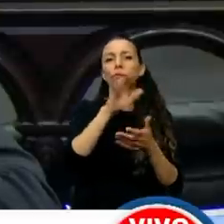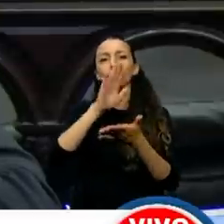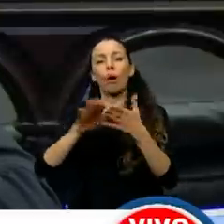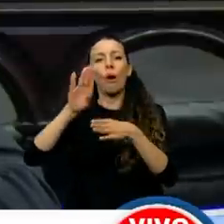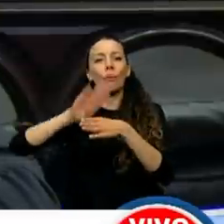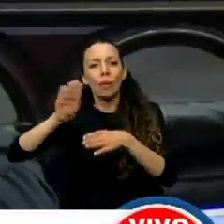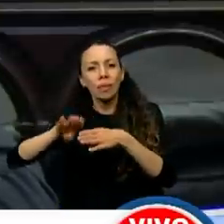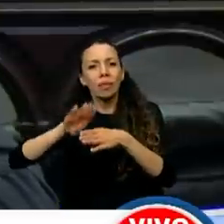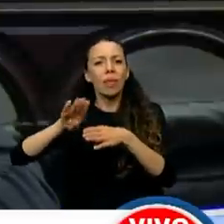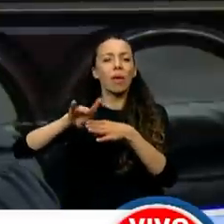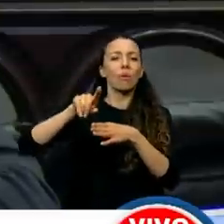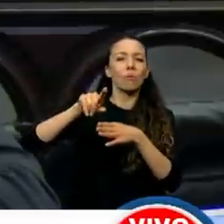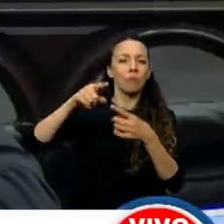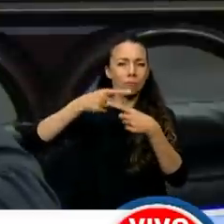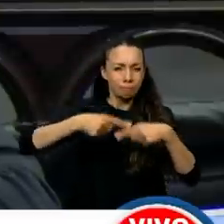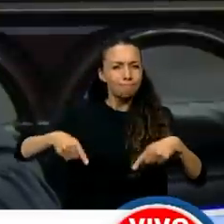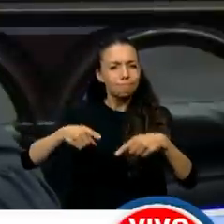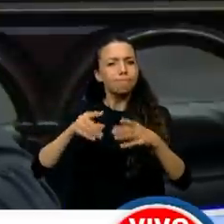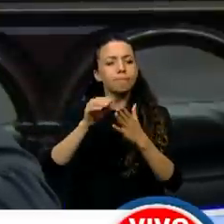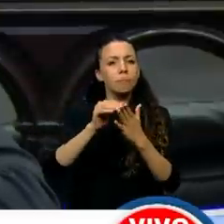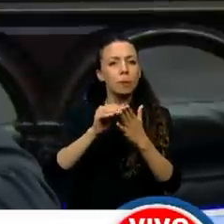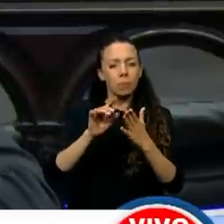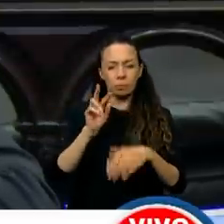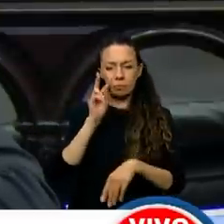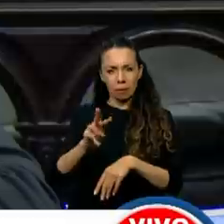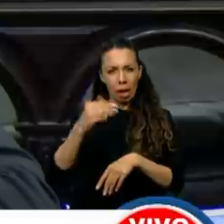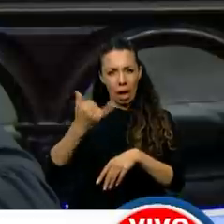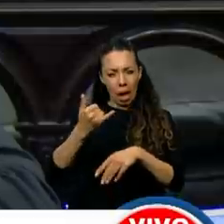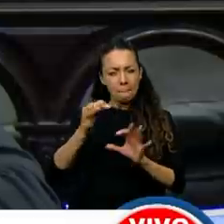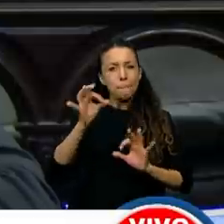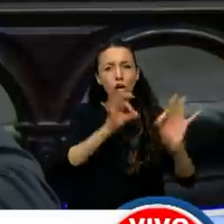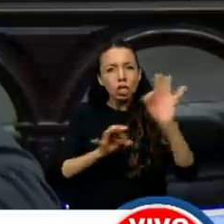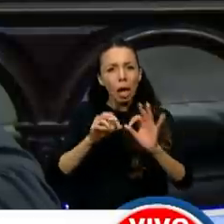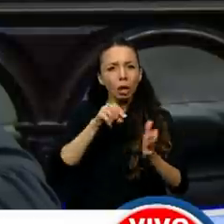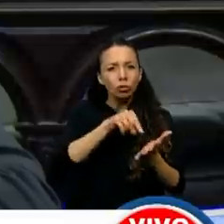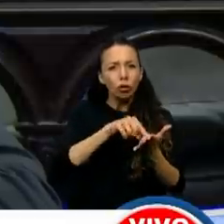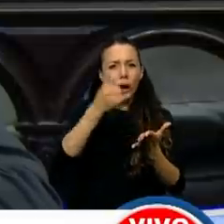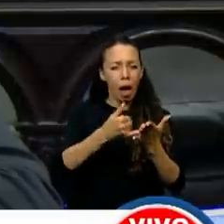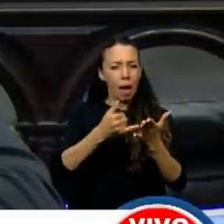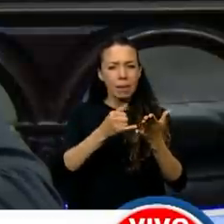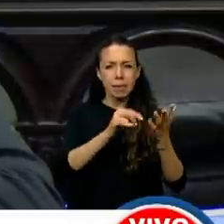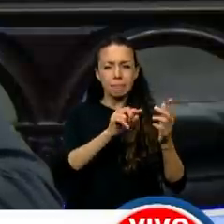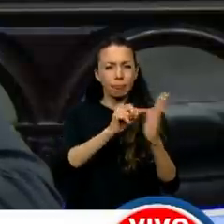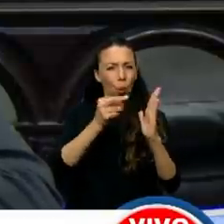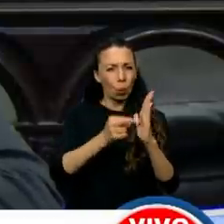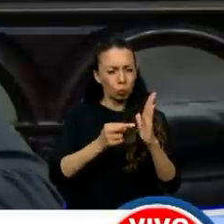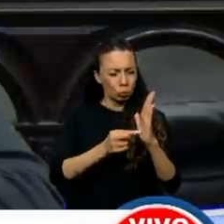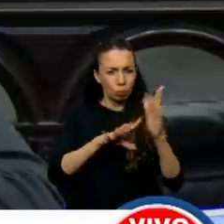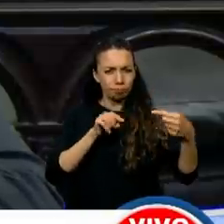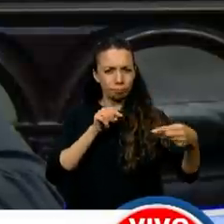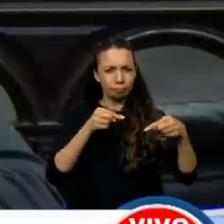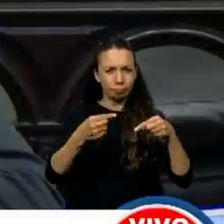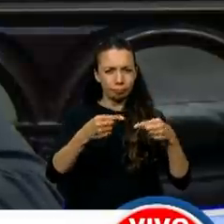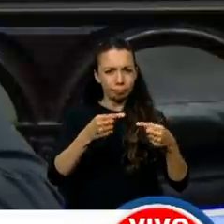cuasifiscal inconsistencia que aparecen en este proyecto de presupuesto que ya fueron muy bien